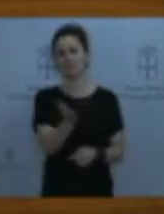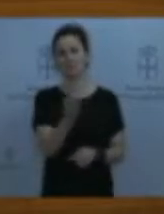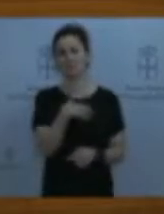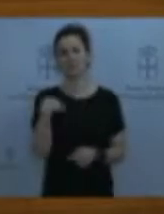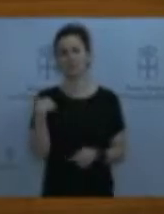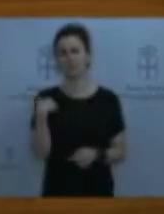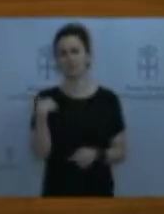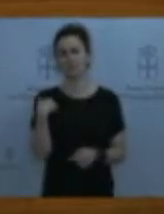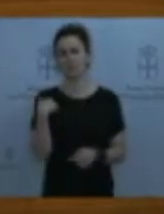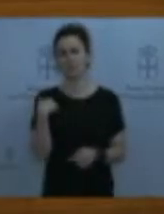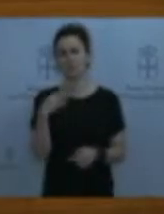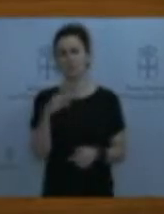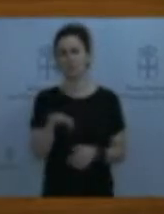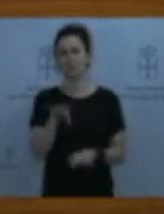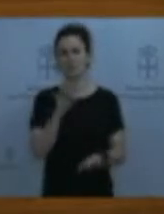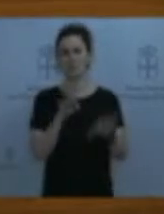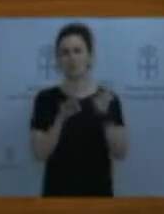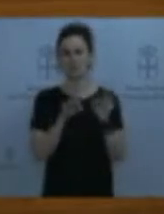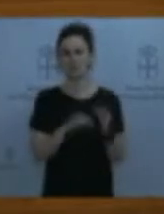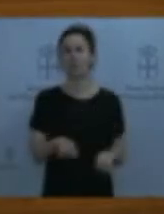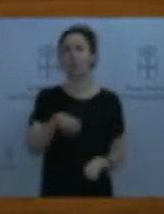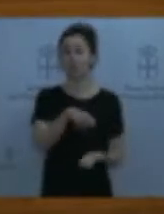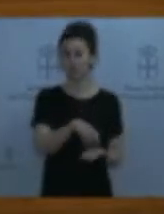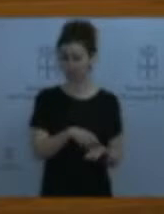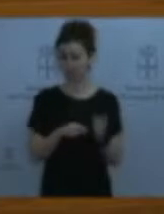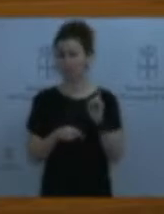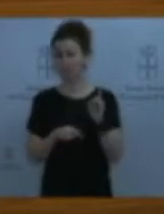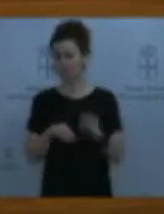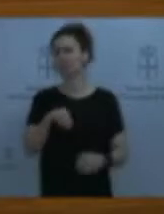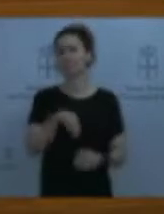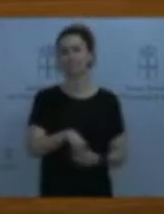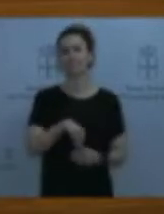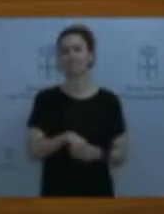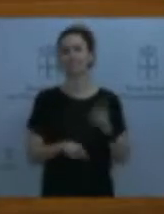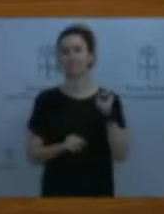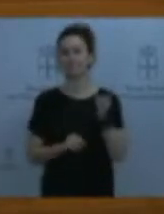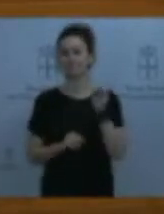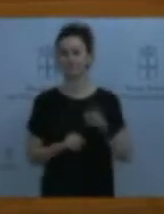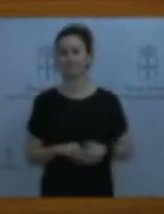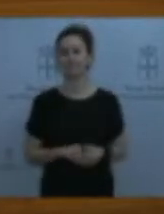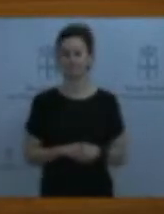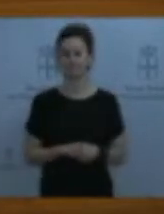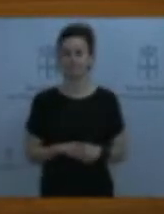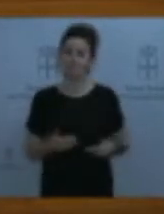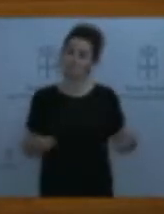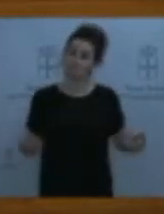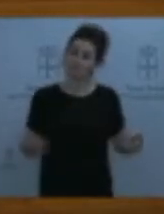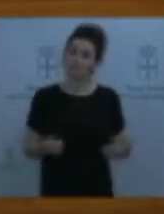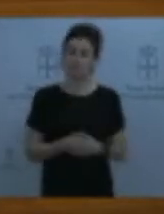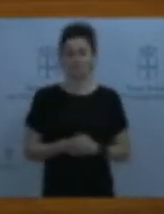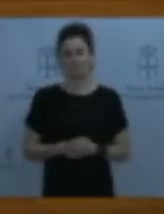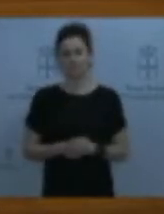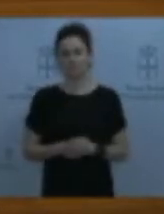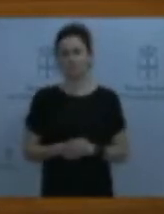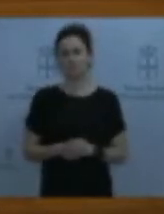de selección de los centros. Eso es lo que subyace en su propuesta. Por tanto, no es una